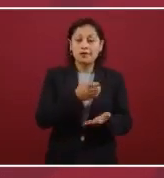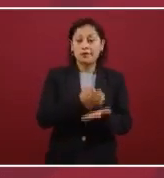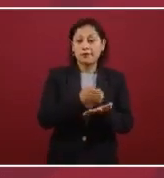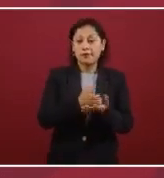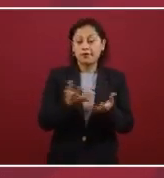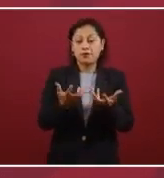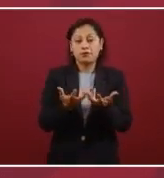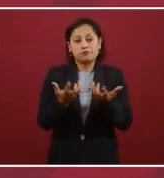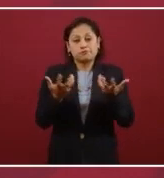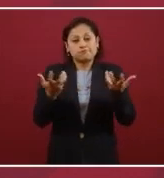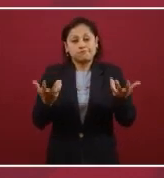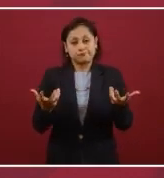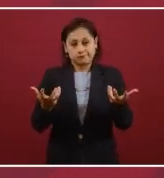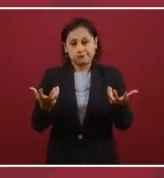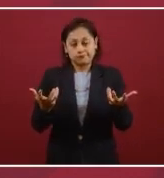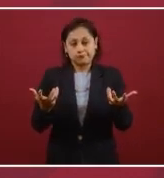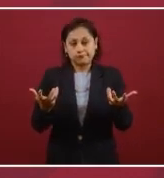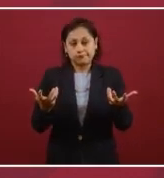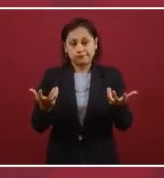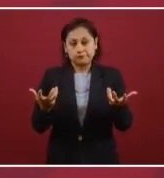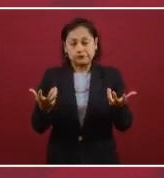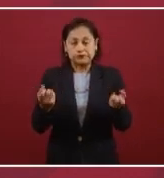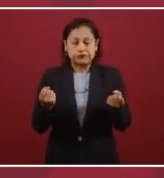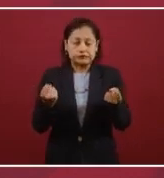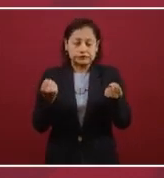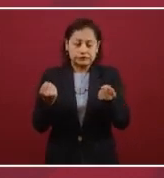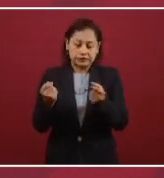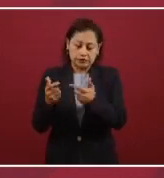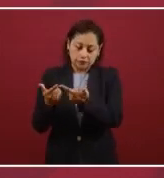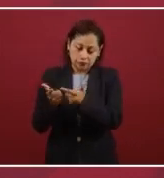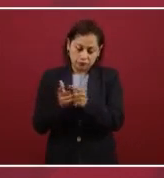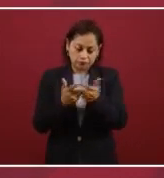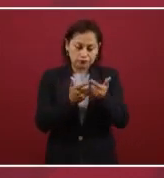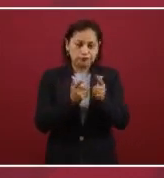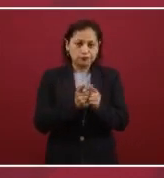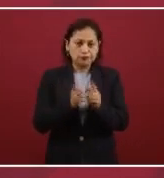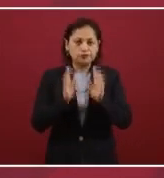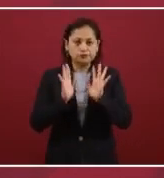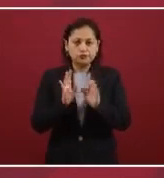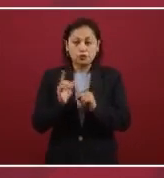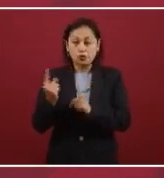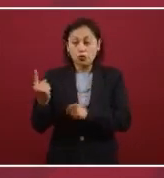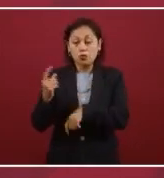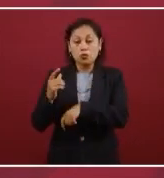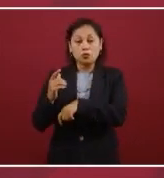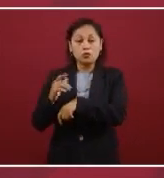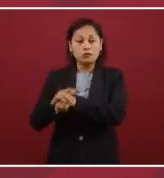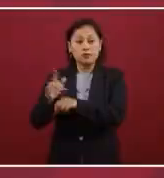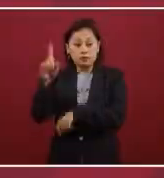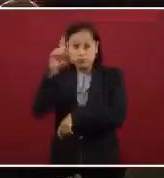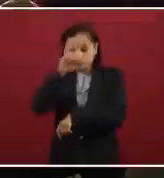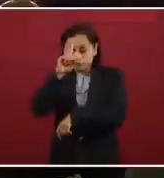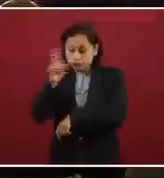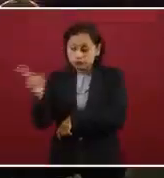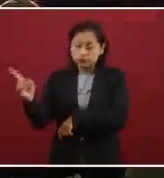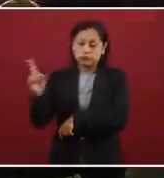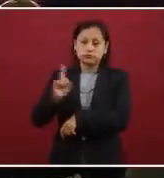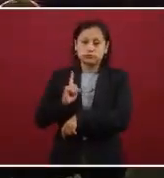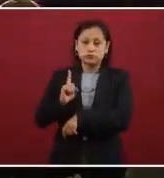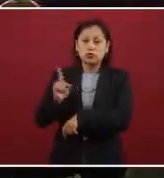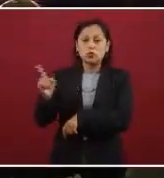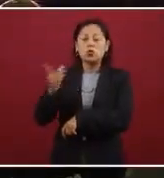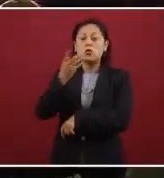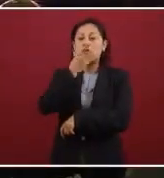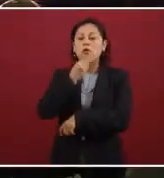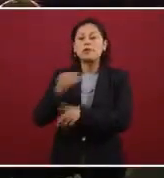Esa fue la recomendación que me hizo uno de mis asesores, un migrante